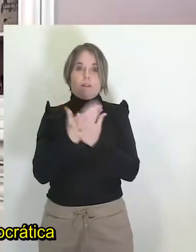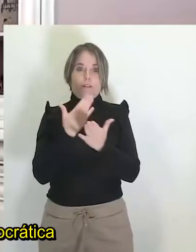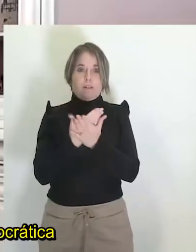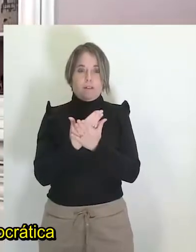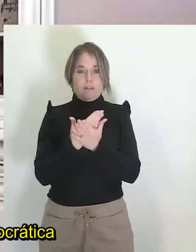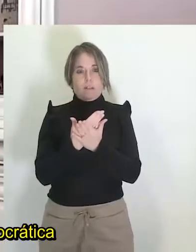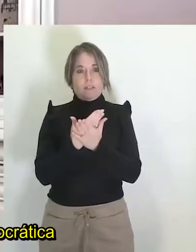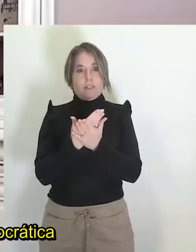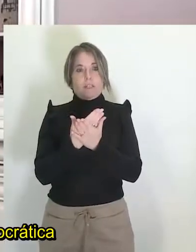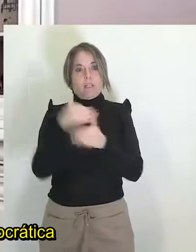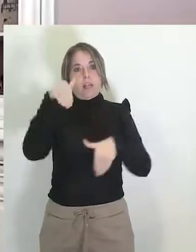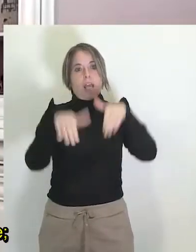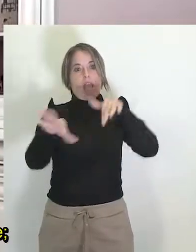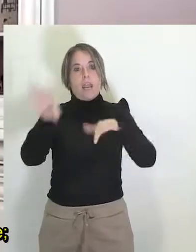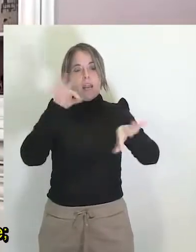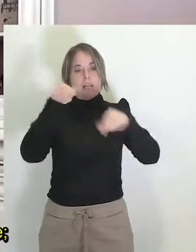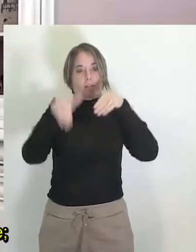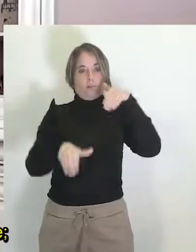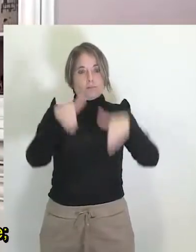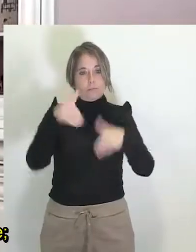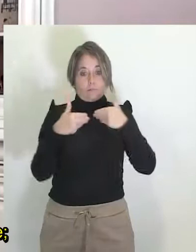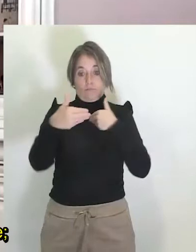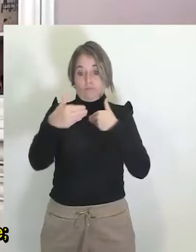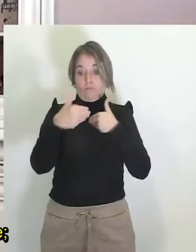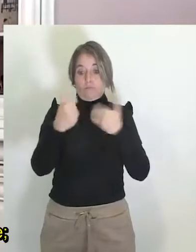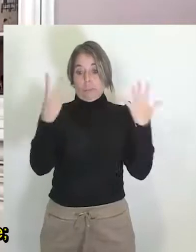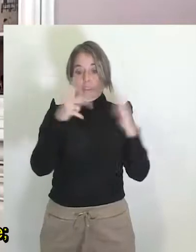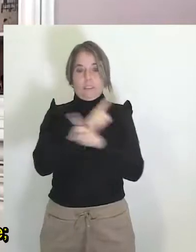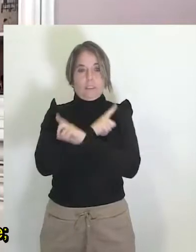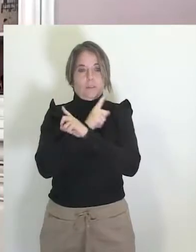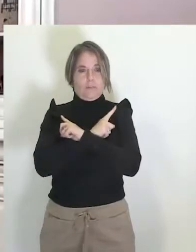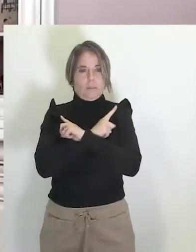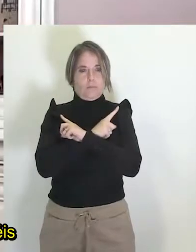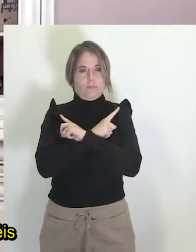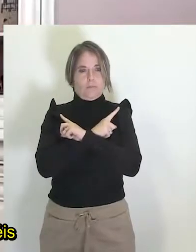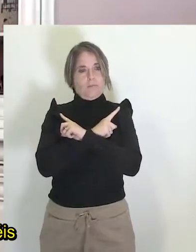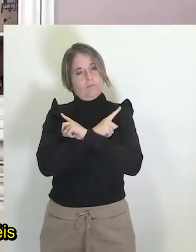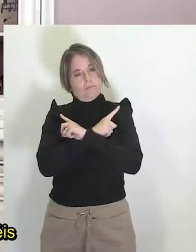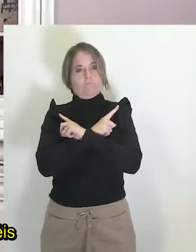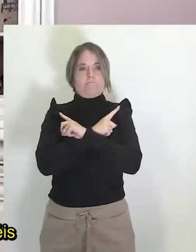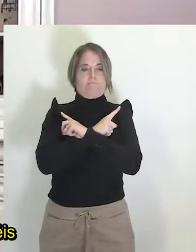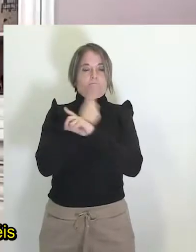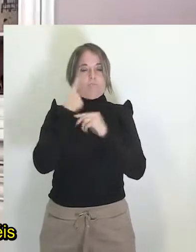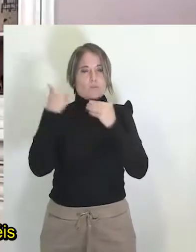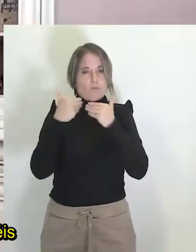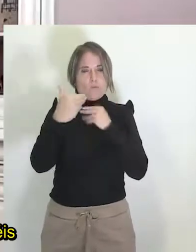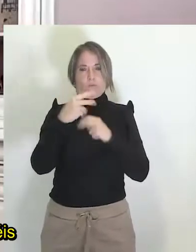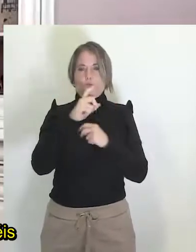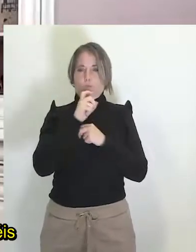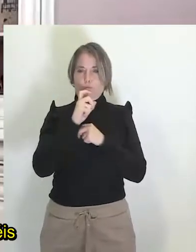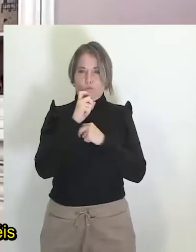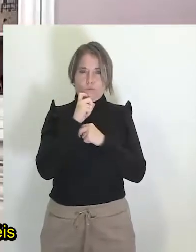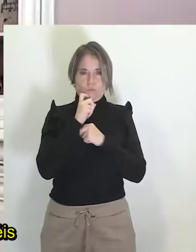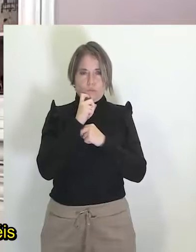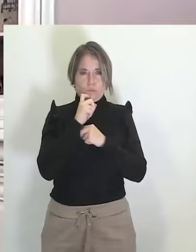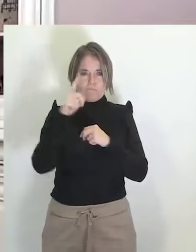garantías de elección democrática en las elecciones en el próximo 7 de noviembre, ¿cómo predecís el futuro? ¿Qué líneas